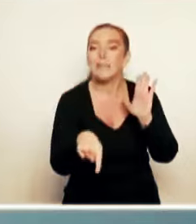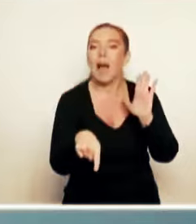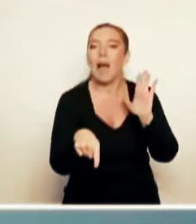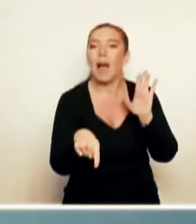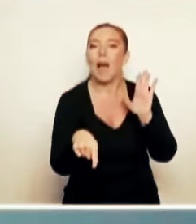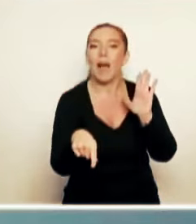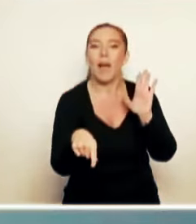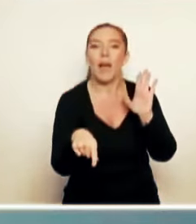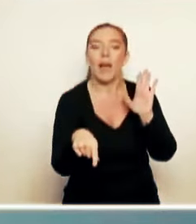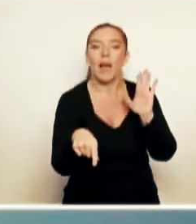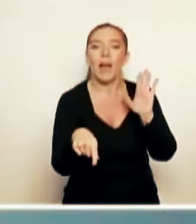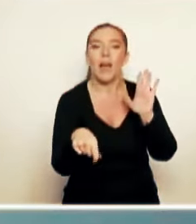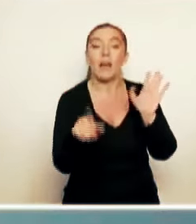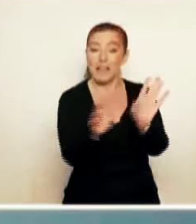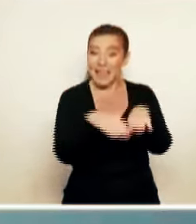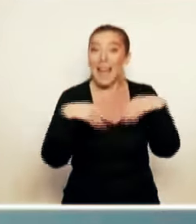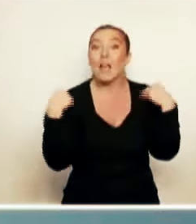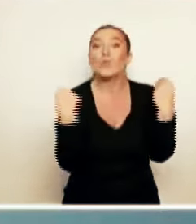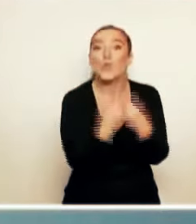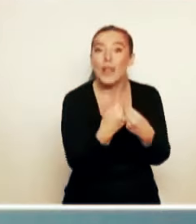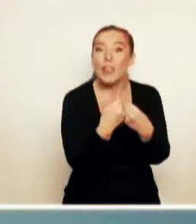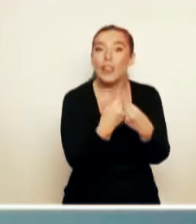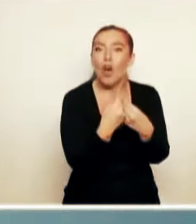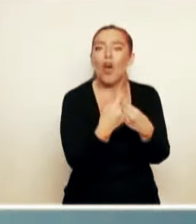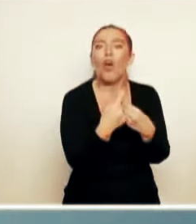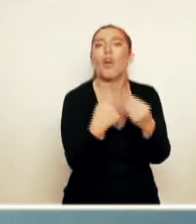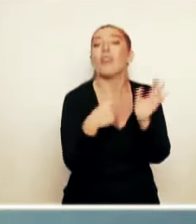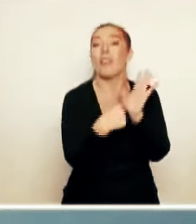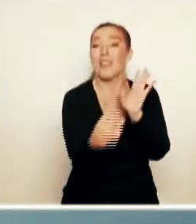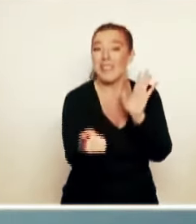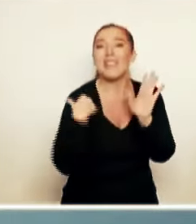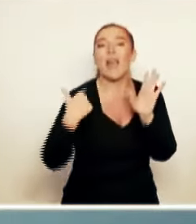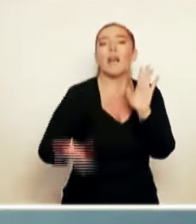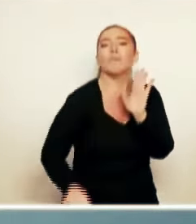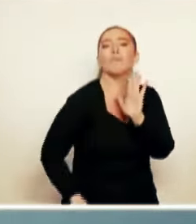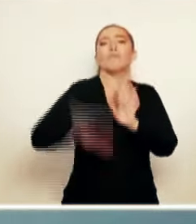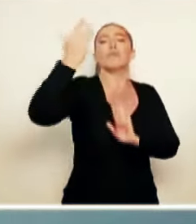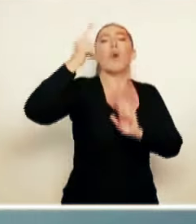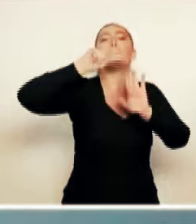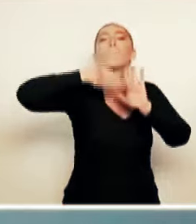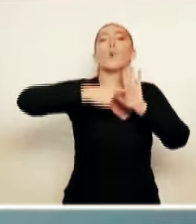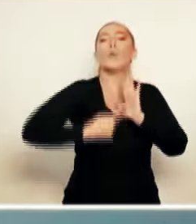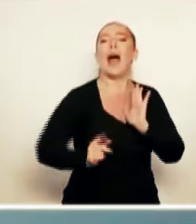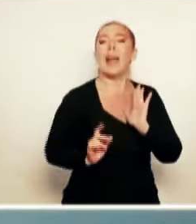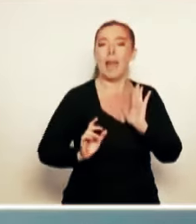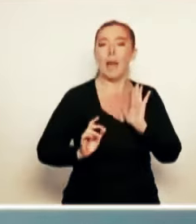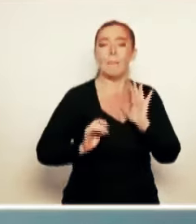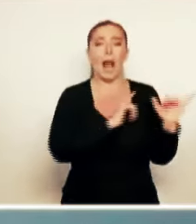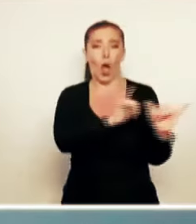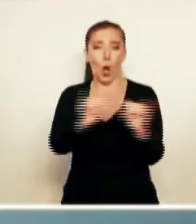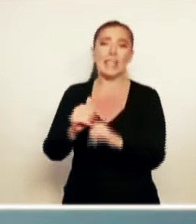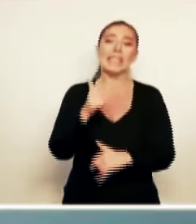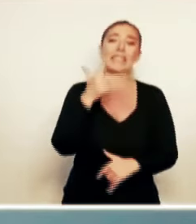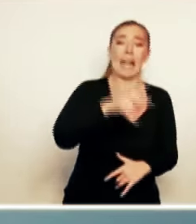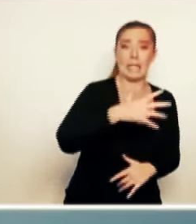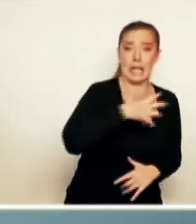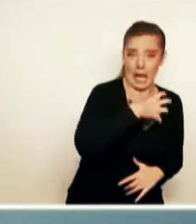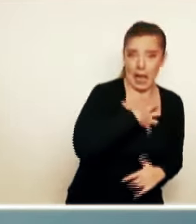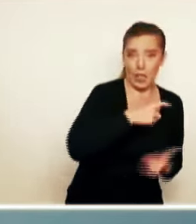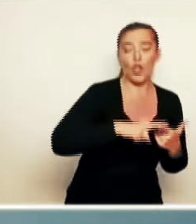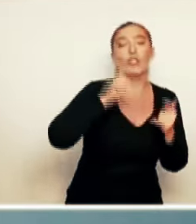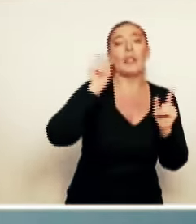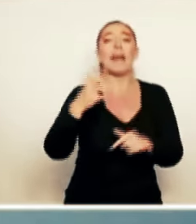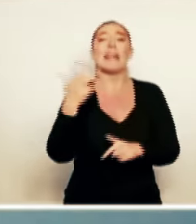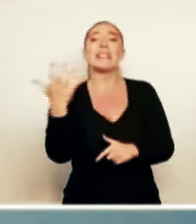dio que habíamos aumentado en puntaje. Se toma para pibes de tercer grado y para